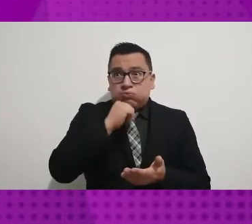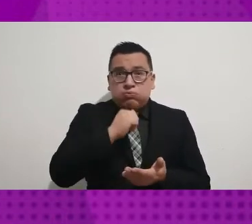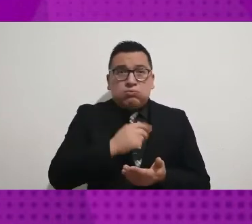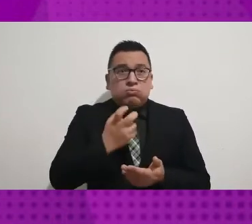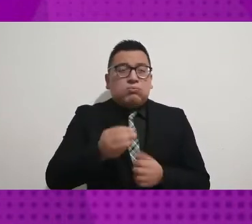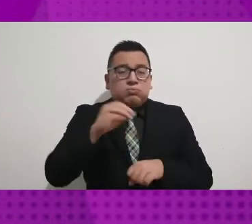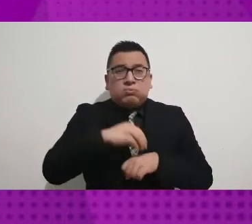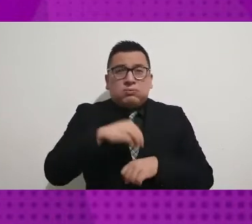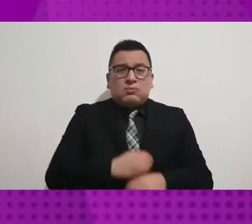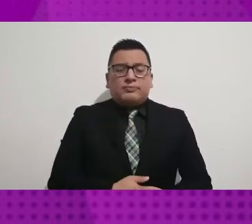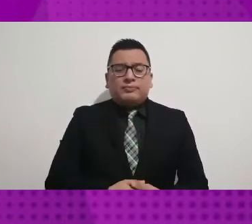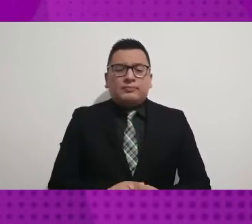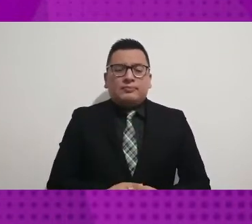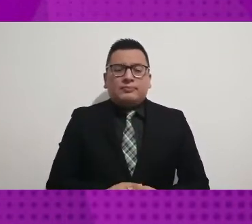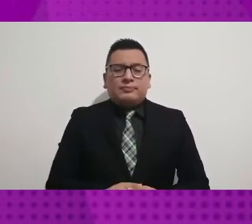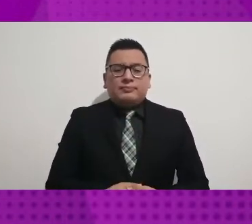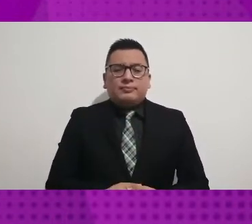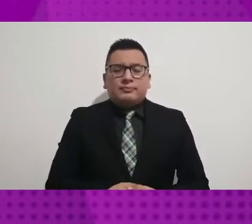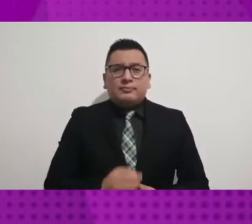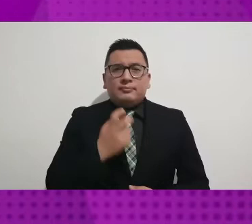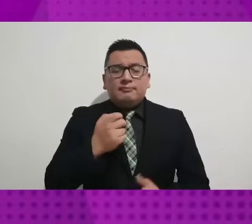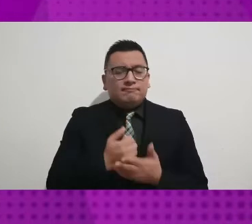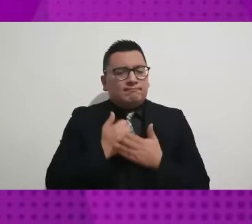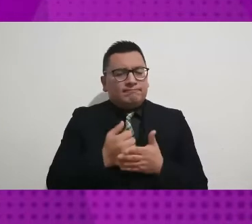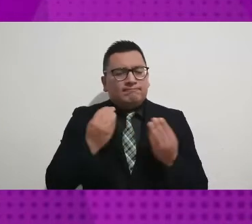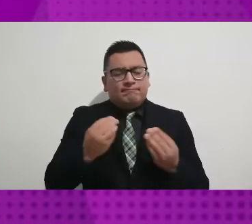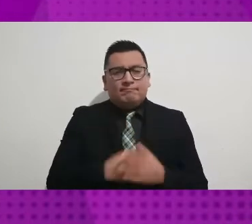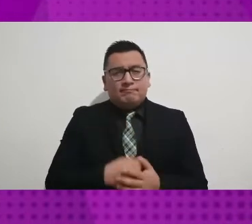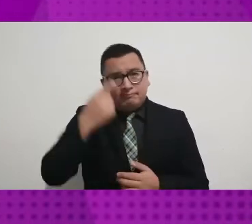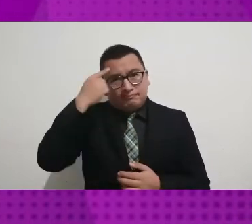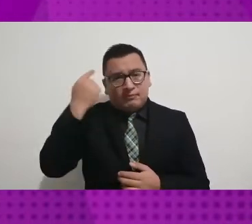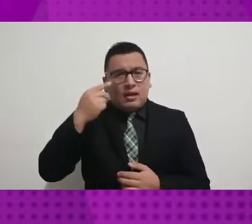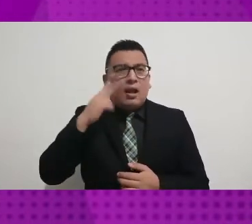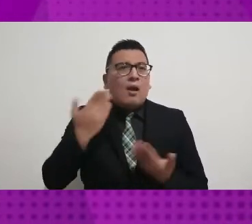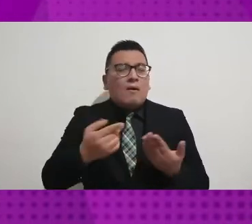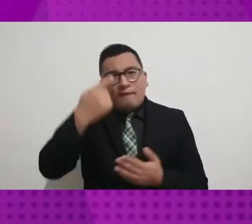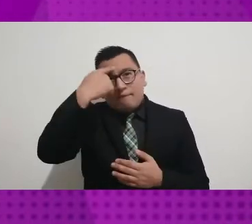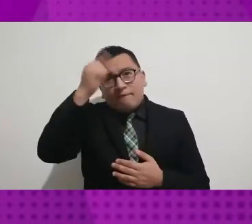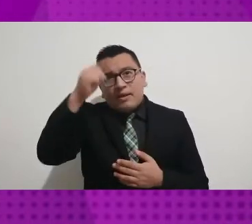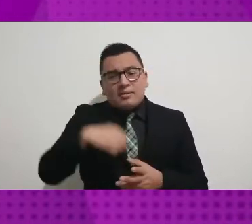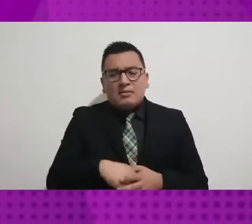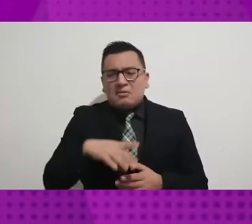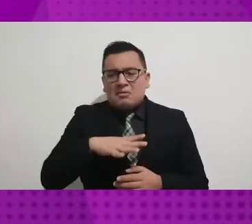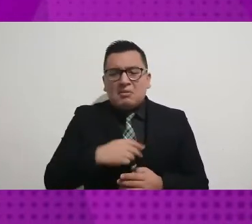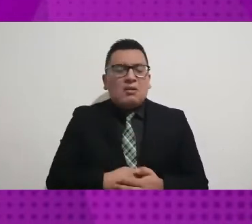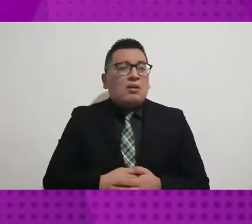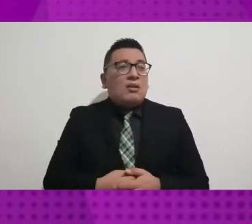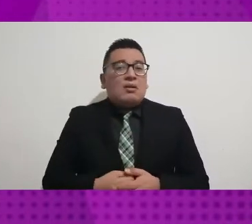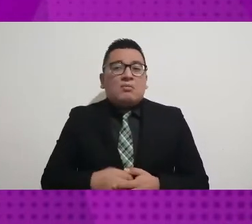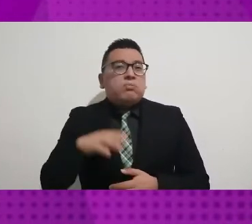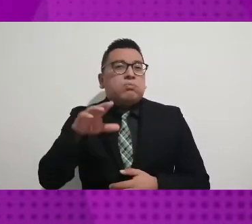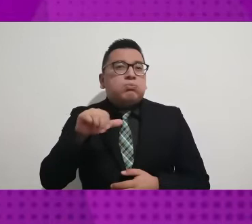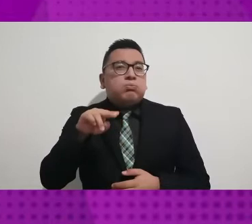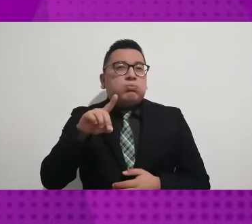lo expulso o dejo que se le aplique a un candidato independiente, eso ha ayudado mucho a facilitarle el camino